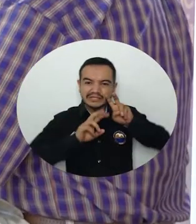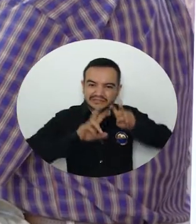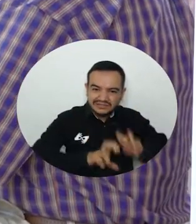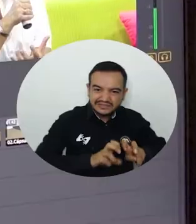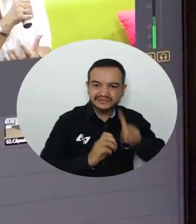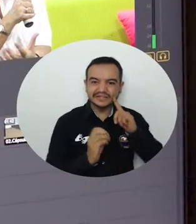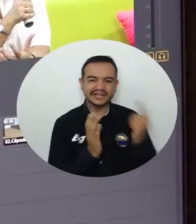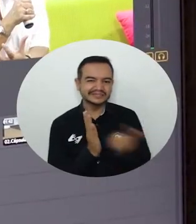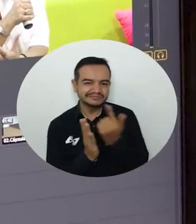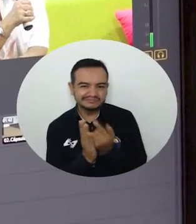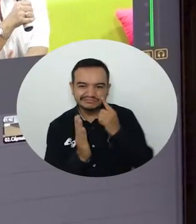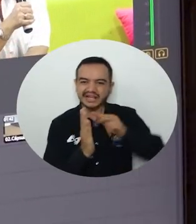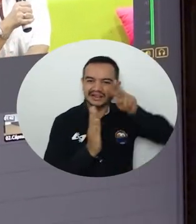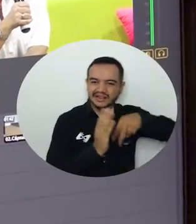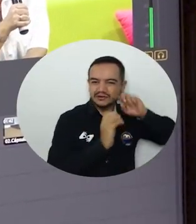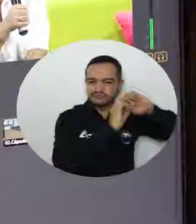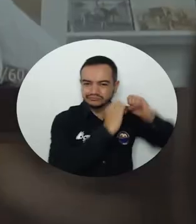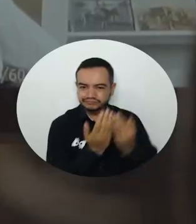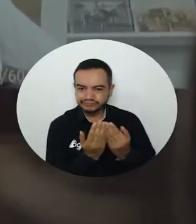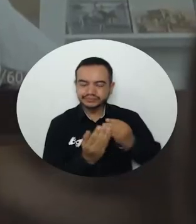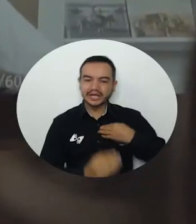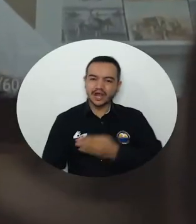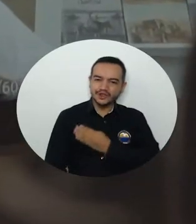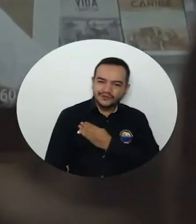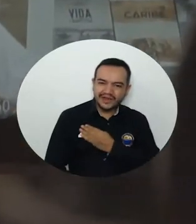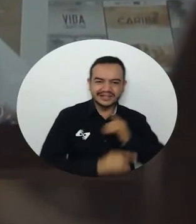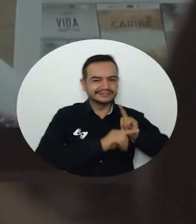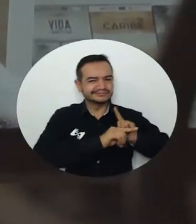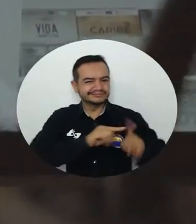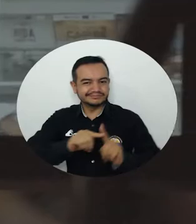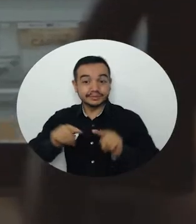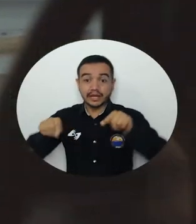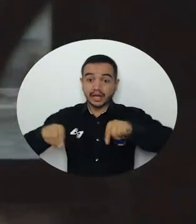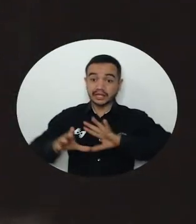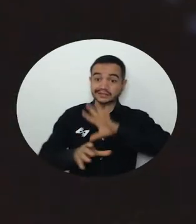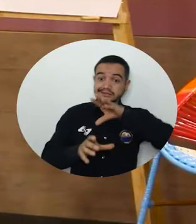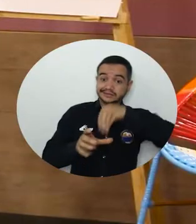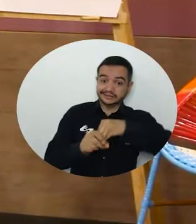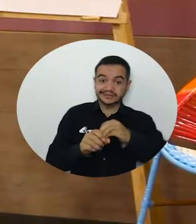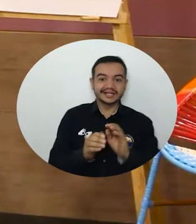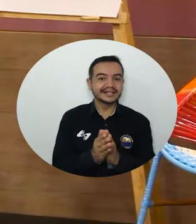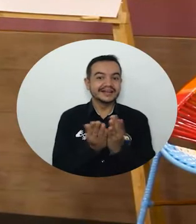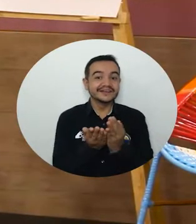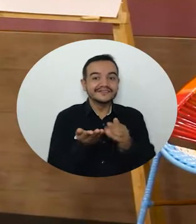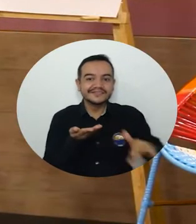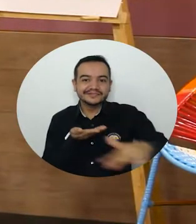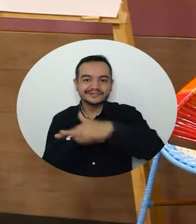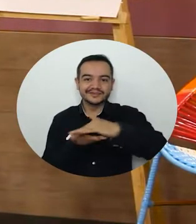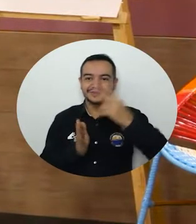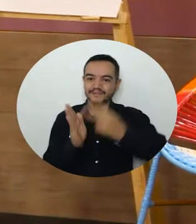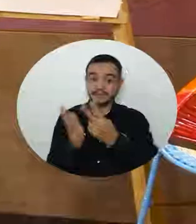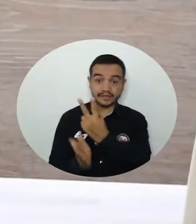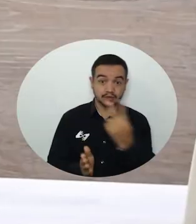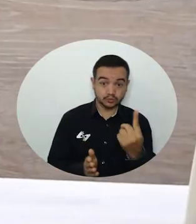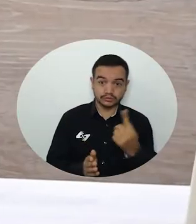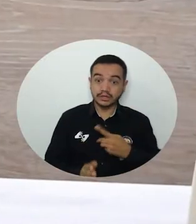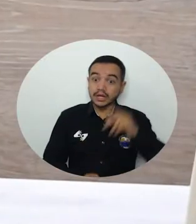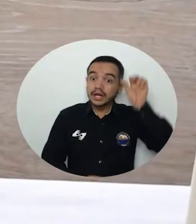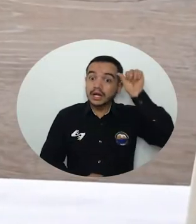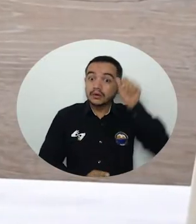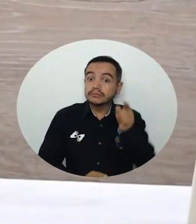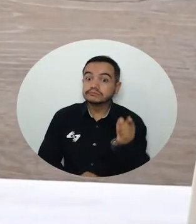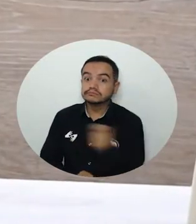literarias, novelas, investigaciones académicas se dieron espacio en la FILSMAR 2021. Recordemos además que cerca